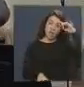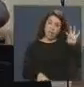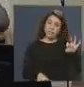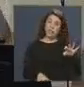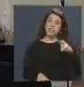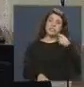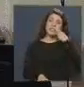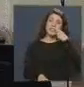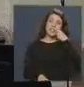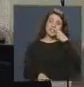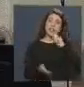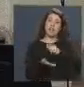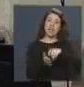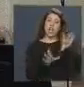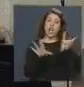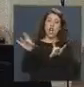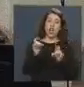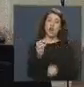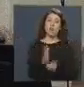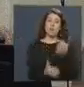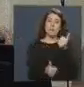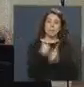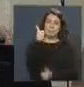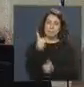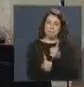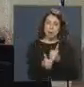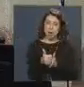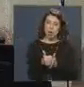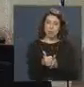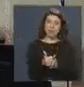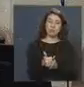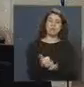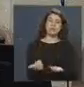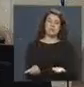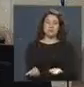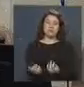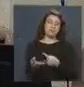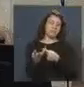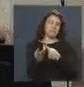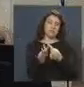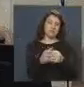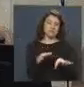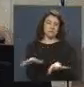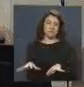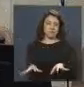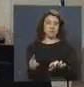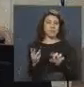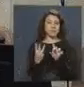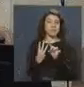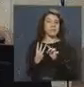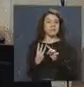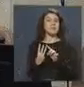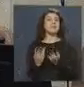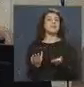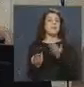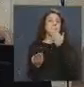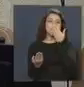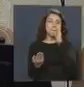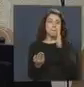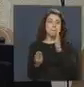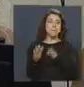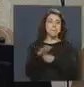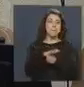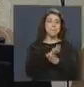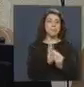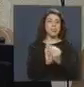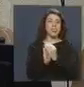implica contratación de nuevos profesionales, cualificación, etcétera, etcétera. Tercero, mejorar el acceso a